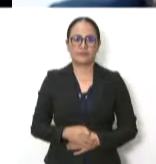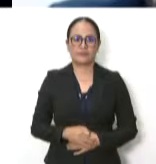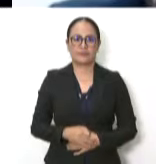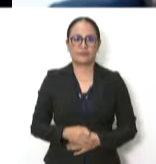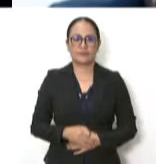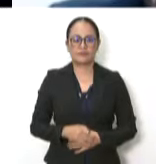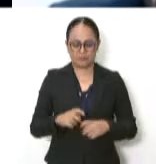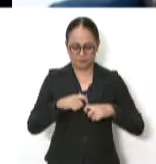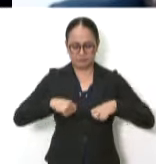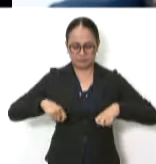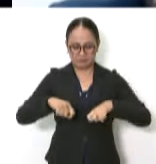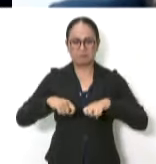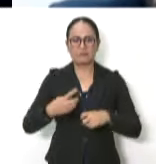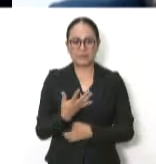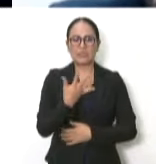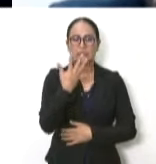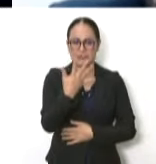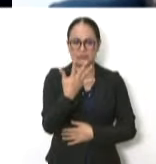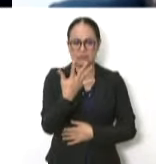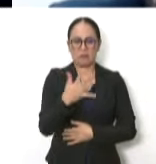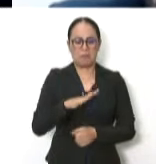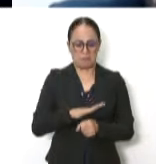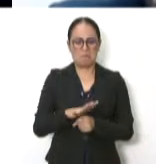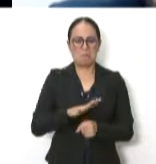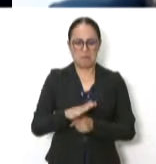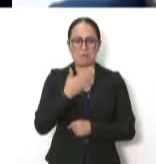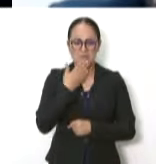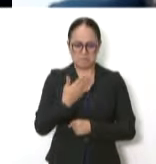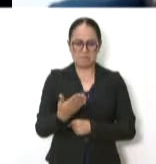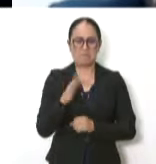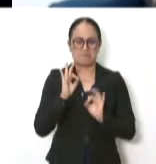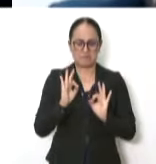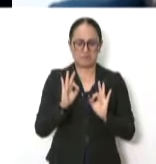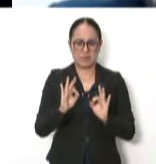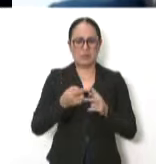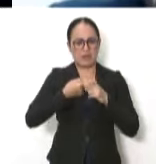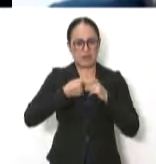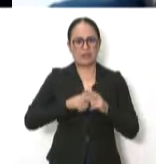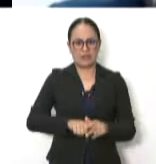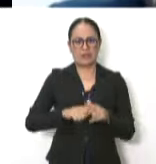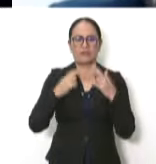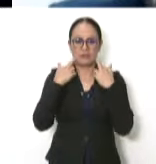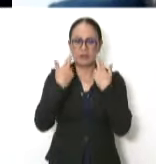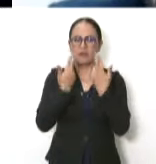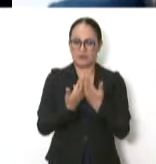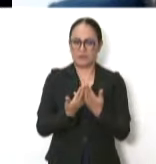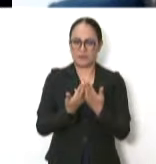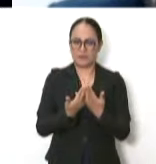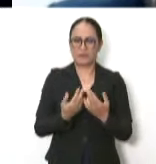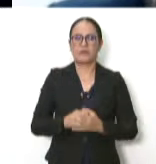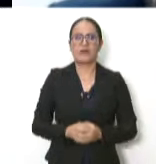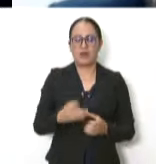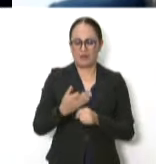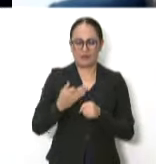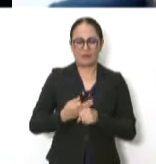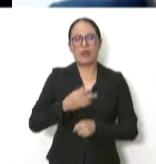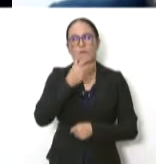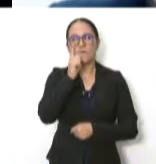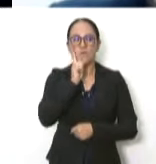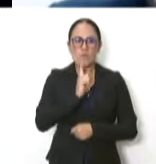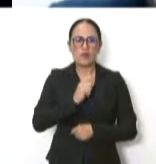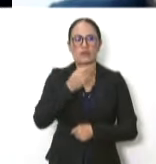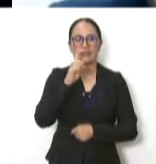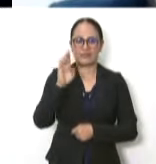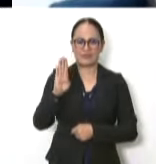Estamos los cinco. Se confirma quórum suficiente para llevar a cabo la sesión. Saludo a mis compañeras,